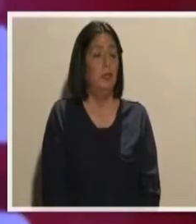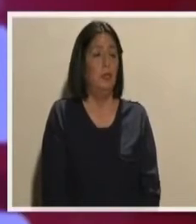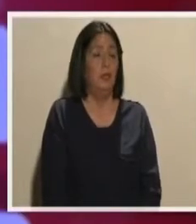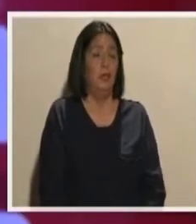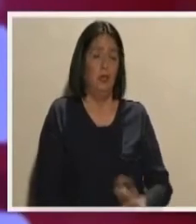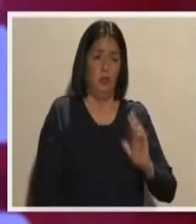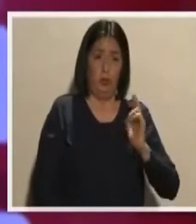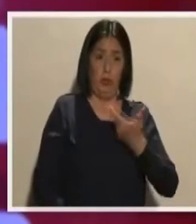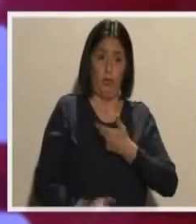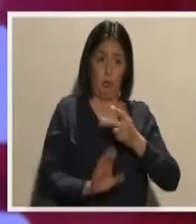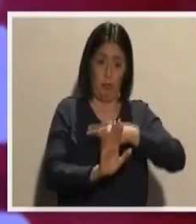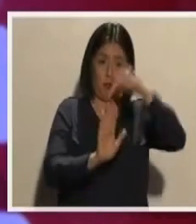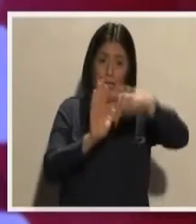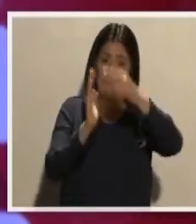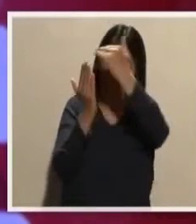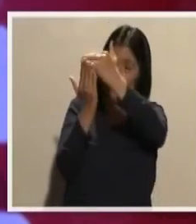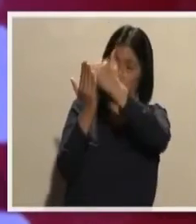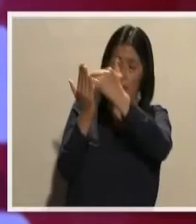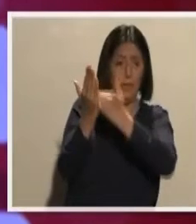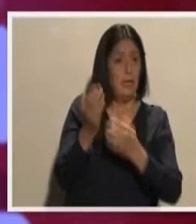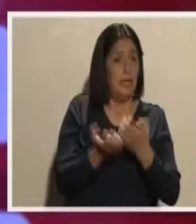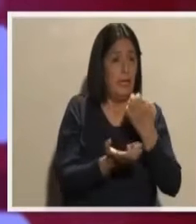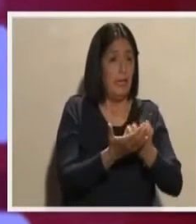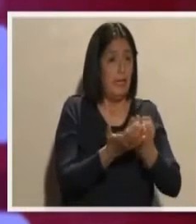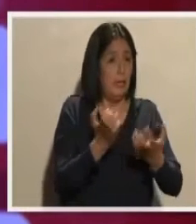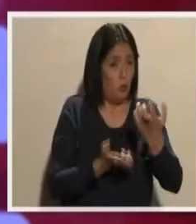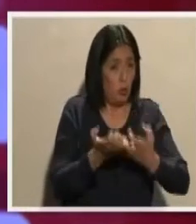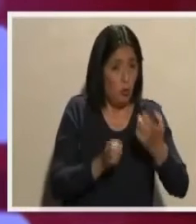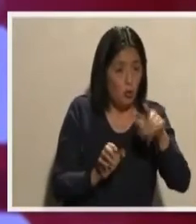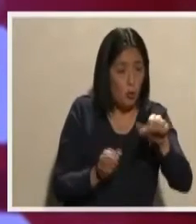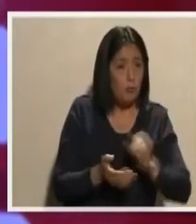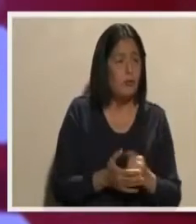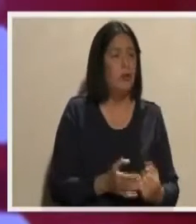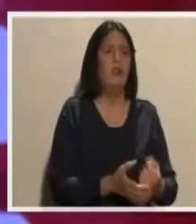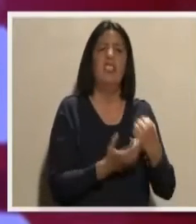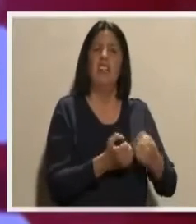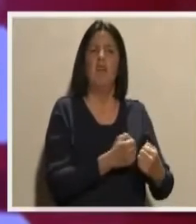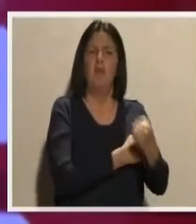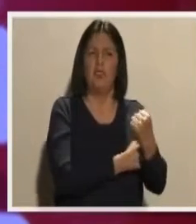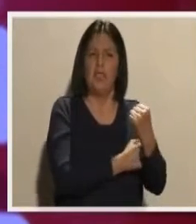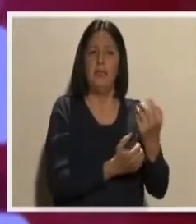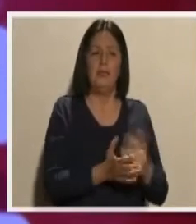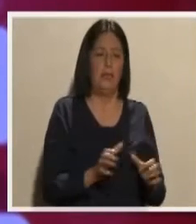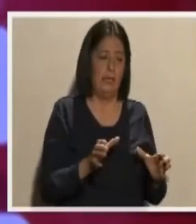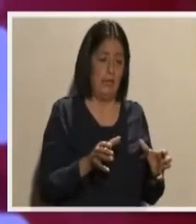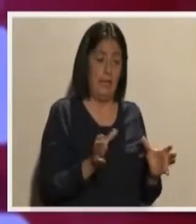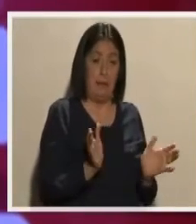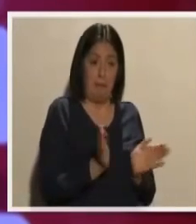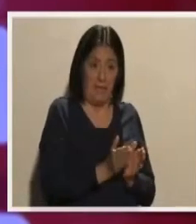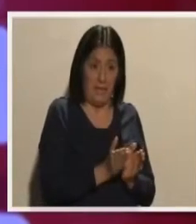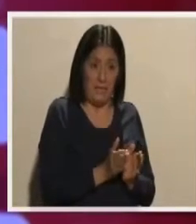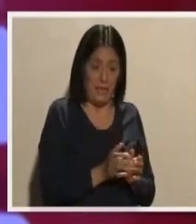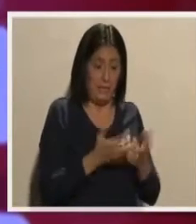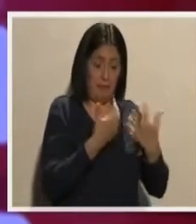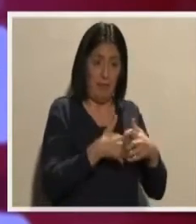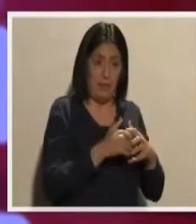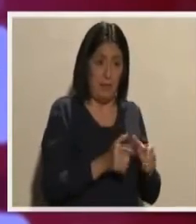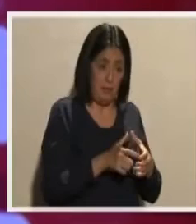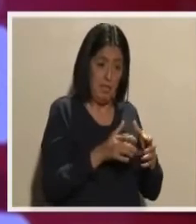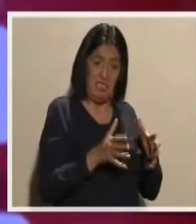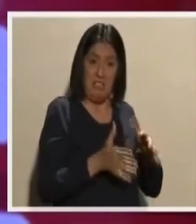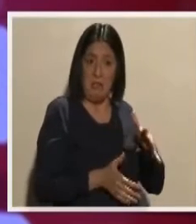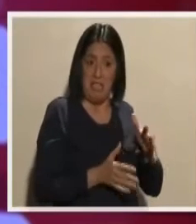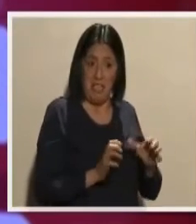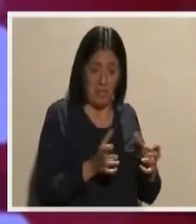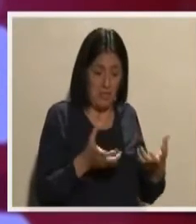Nuestro programa económico contempla el fortalecimiento de las pequeñas y medianas empresas.